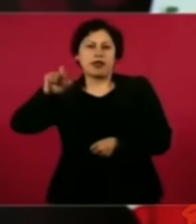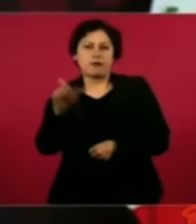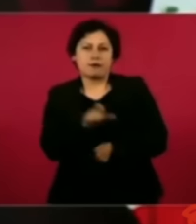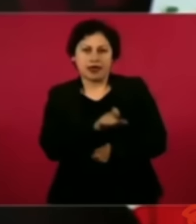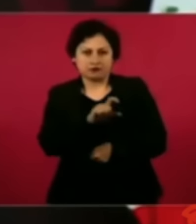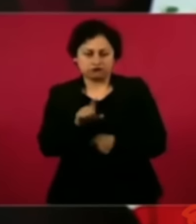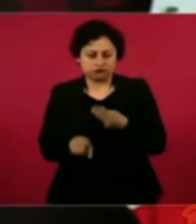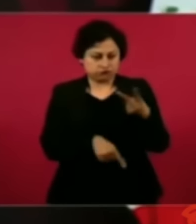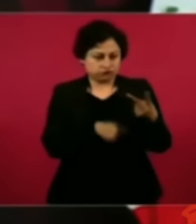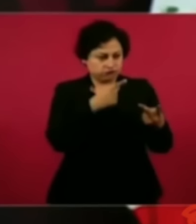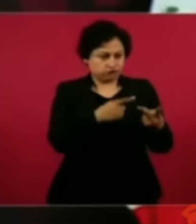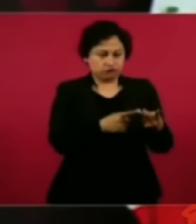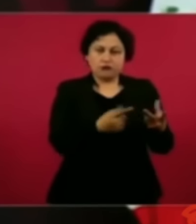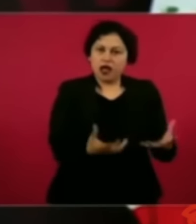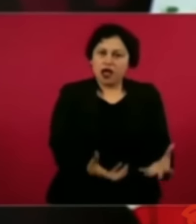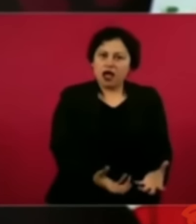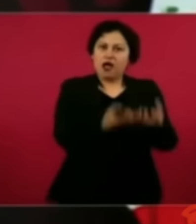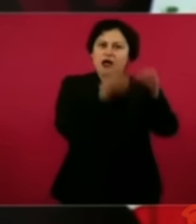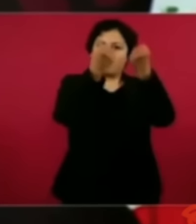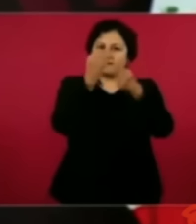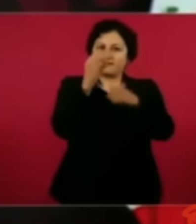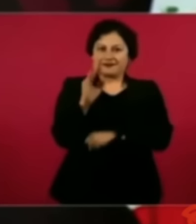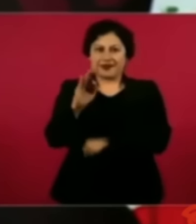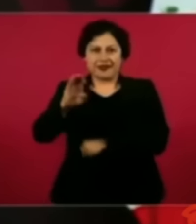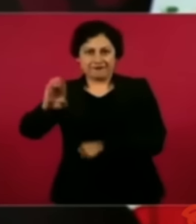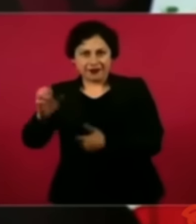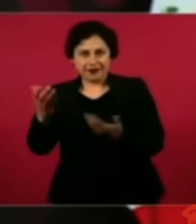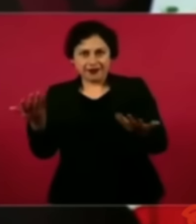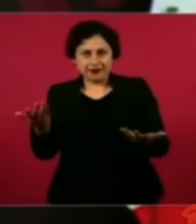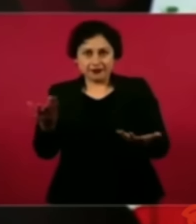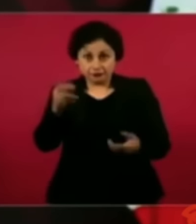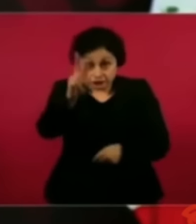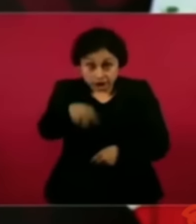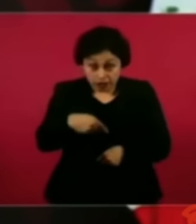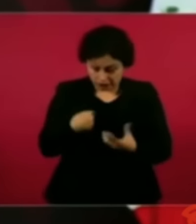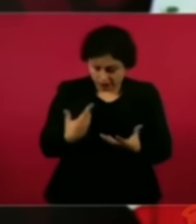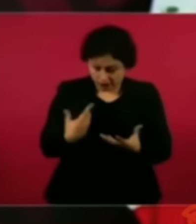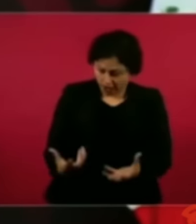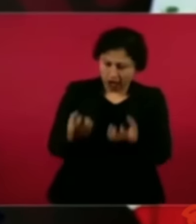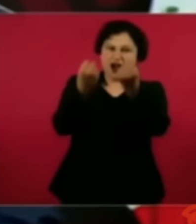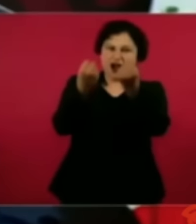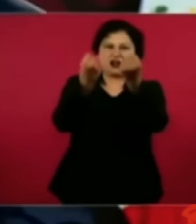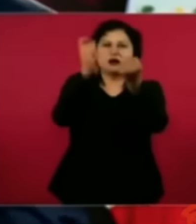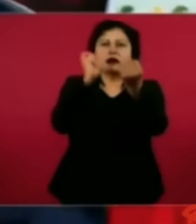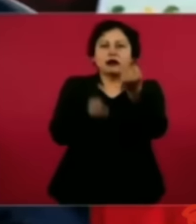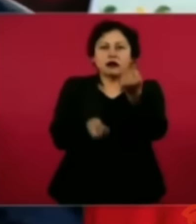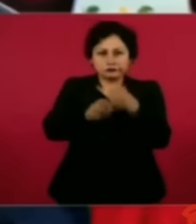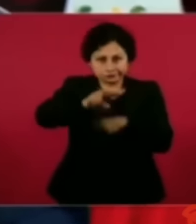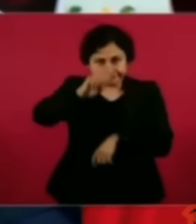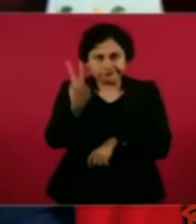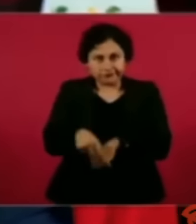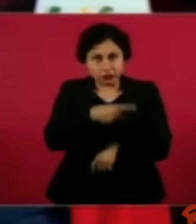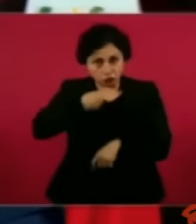se rescató la industria eléctrica, y cuando hablo de rescatar, es eso lo que hicimos.